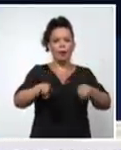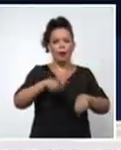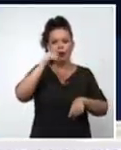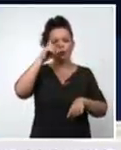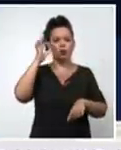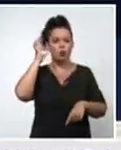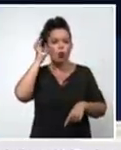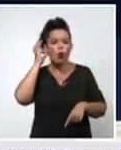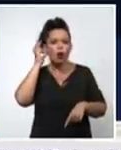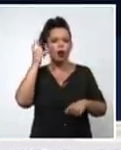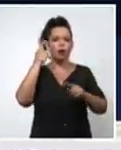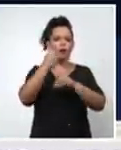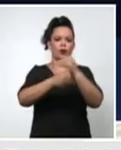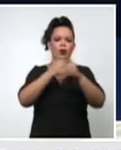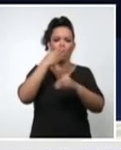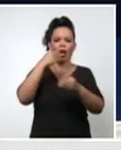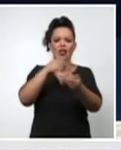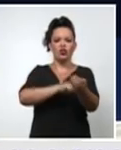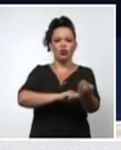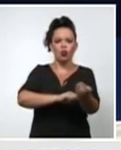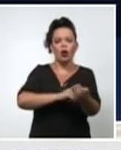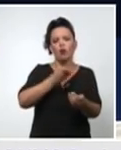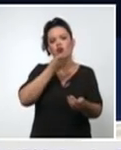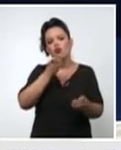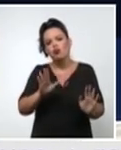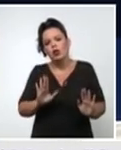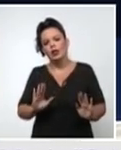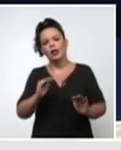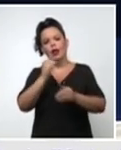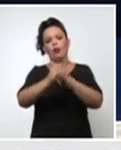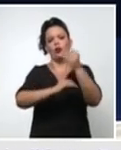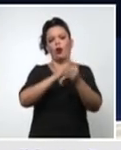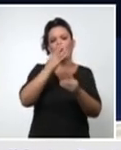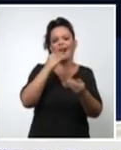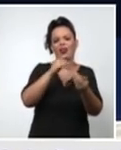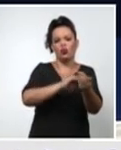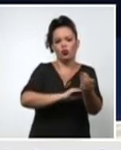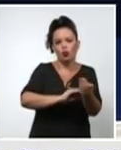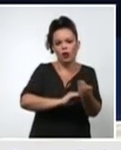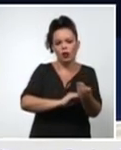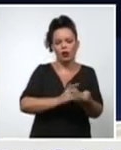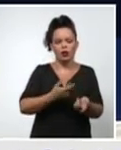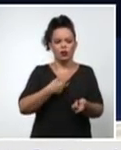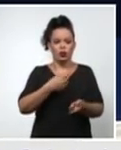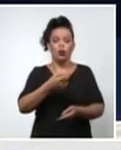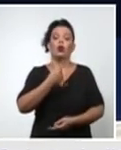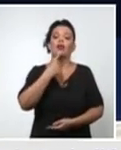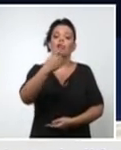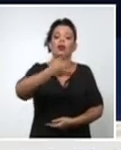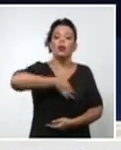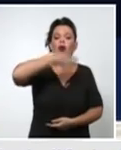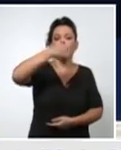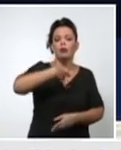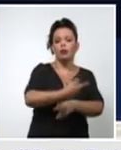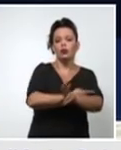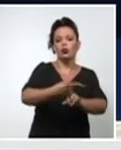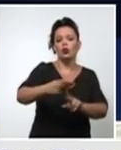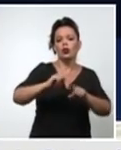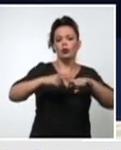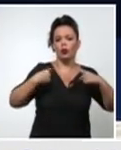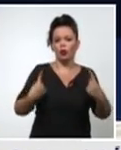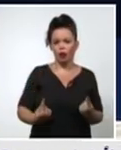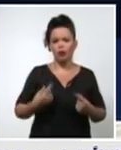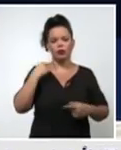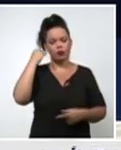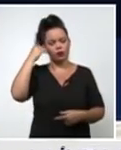¿no? Pero yo digo esto para que también los padres nos ocupemos. Yo sé que los jóvenes ya a una determinada es muy difícil,